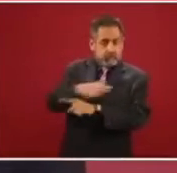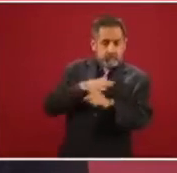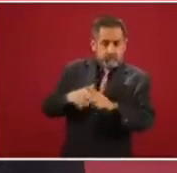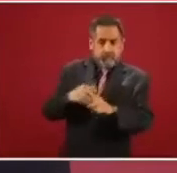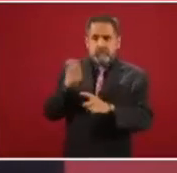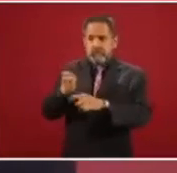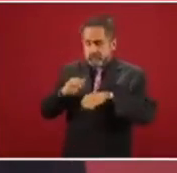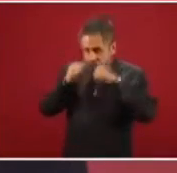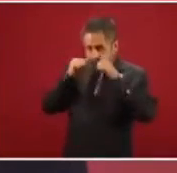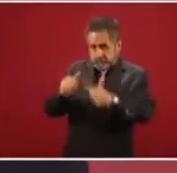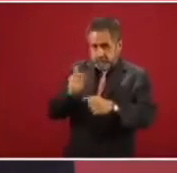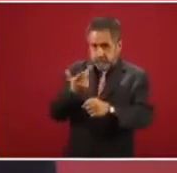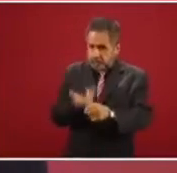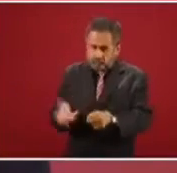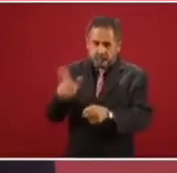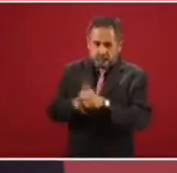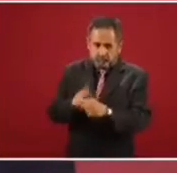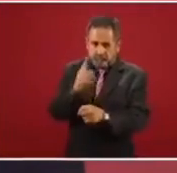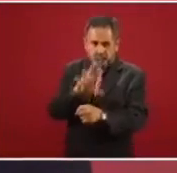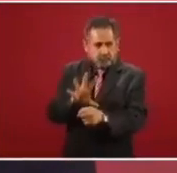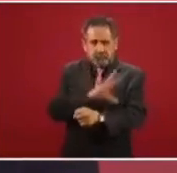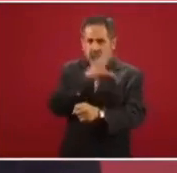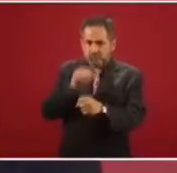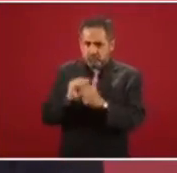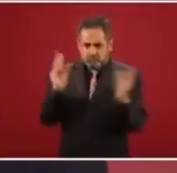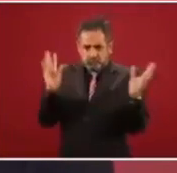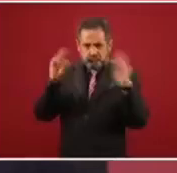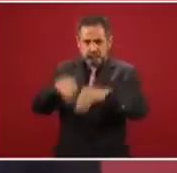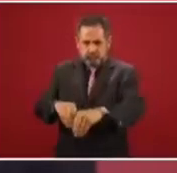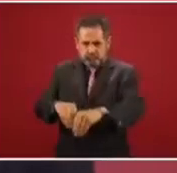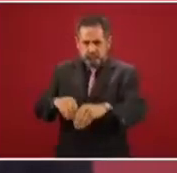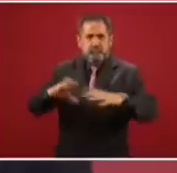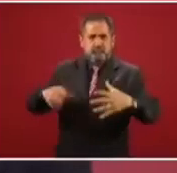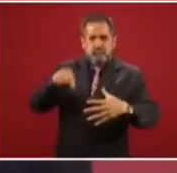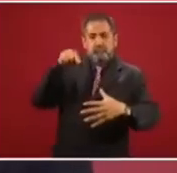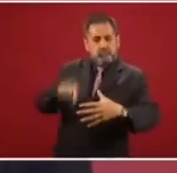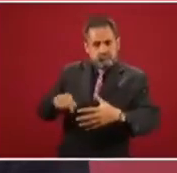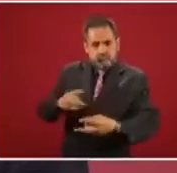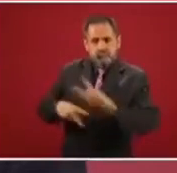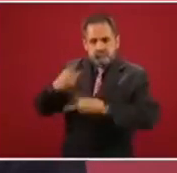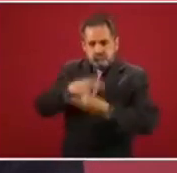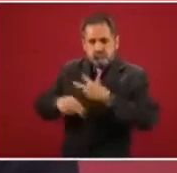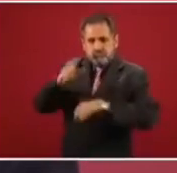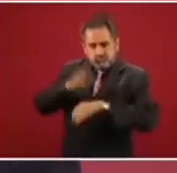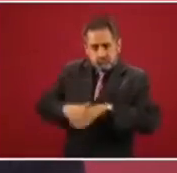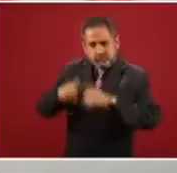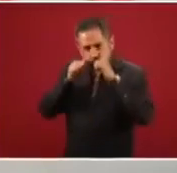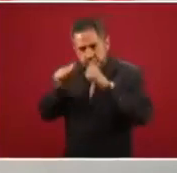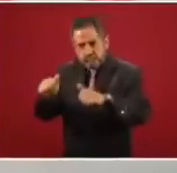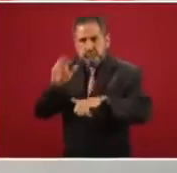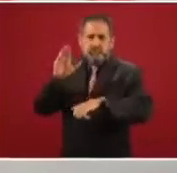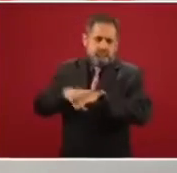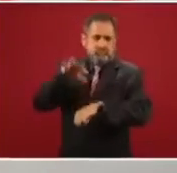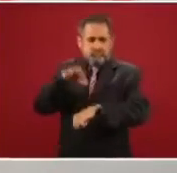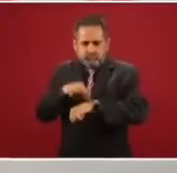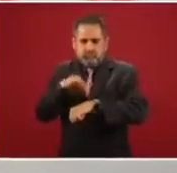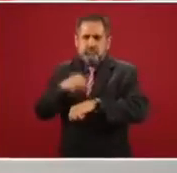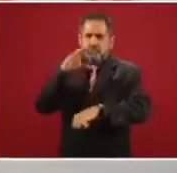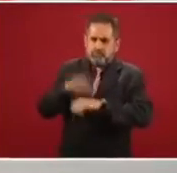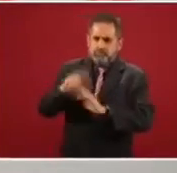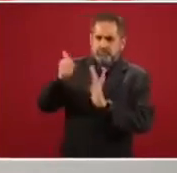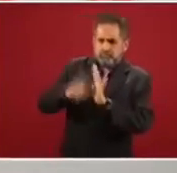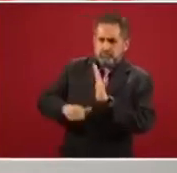atenderlo en un solo lugar con los esfuerzos hay concentrados para poder crecer en el número de consultas en el número de cirugías y en el número de